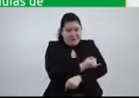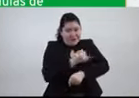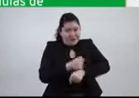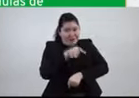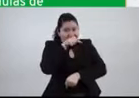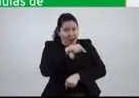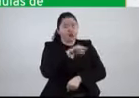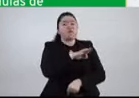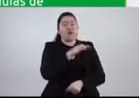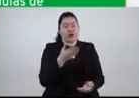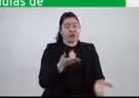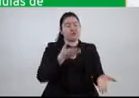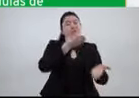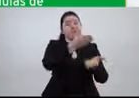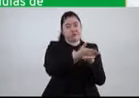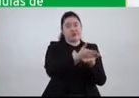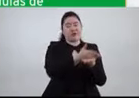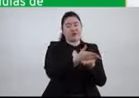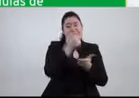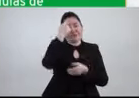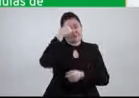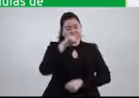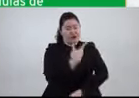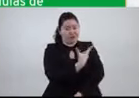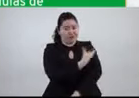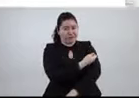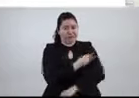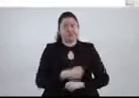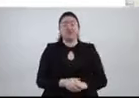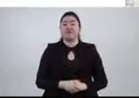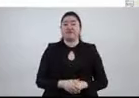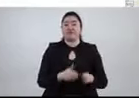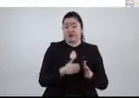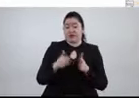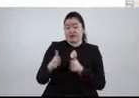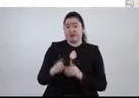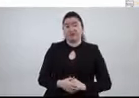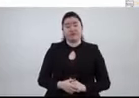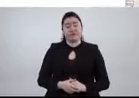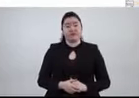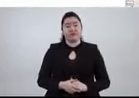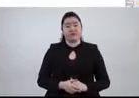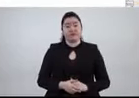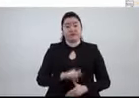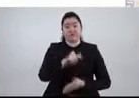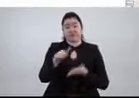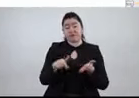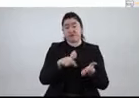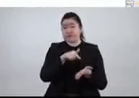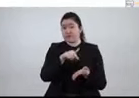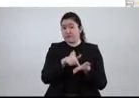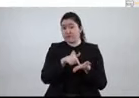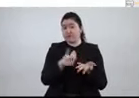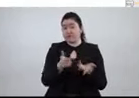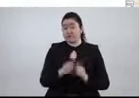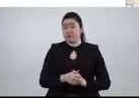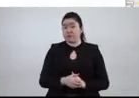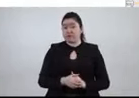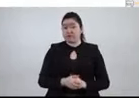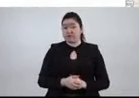Iztapalapa, puedan acudir a su cita. Continuamos, por favor. Para las sedes,